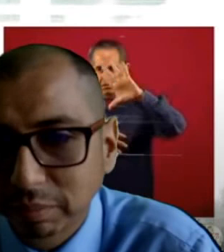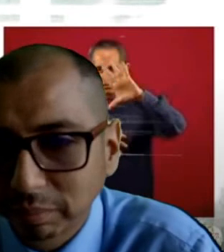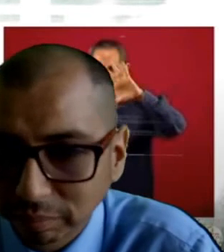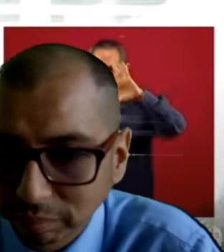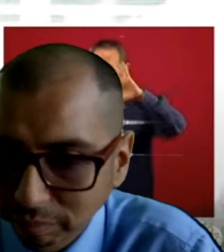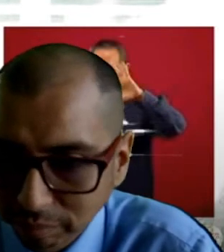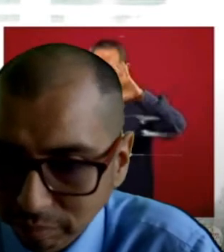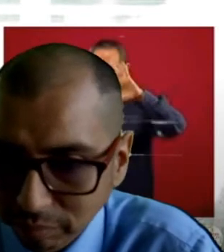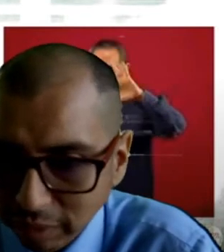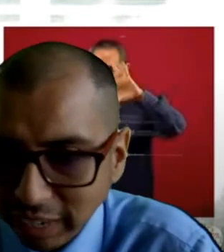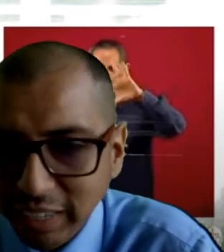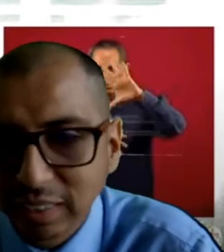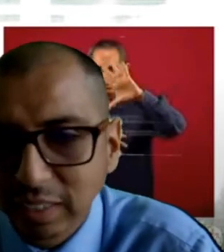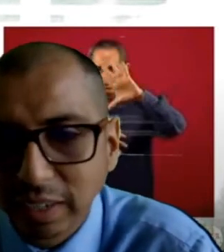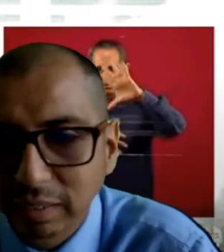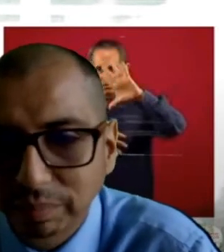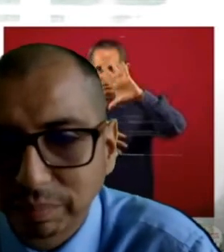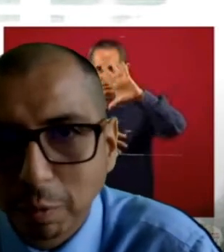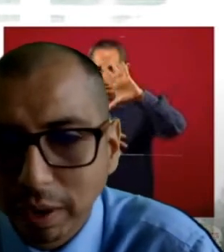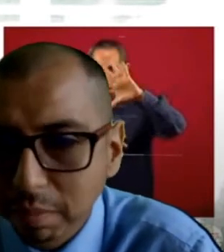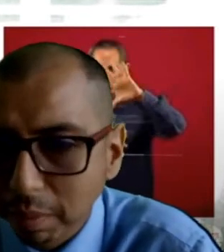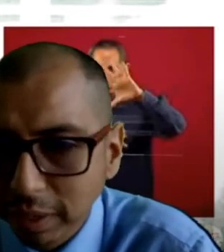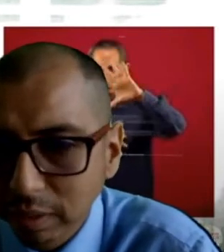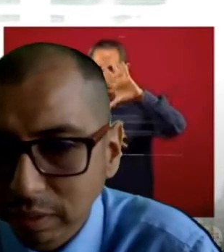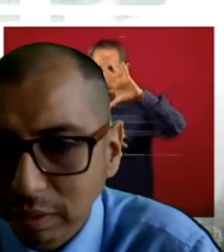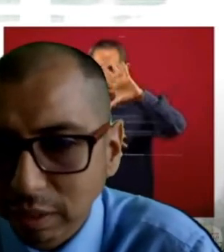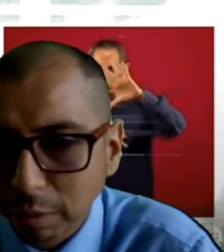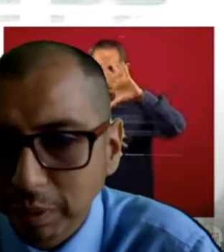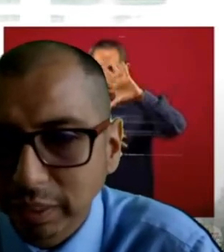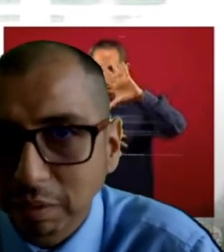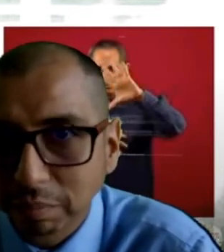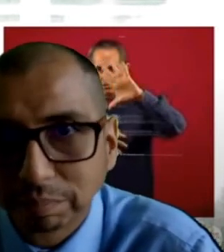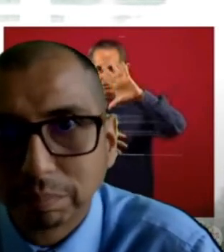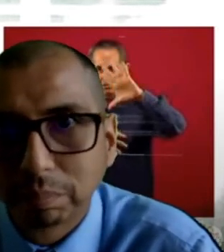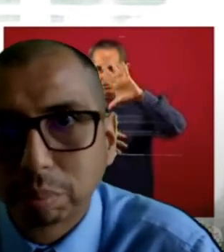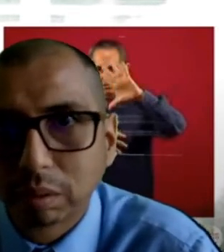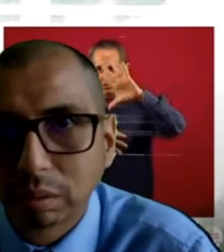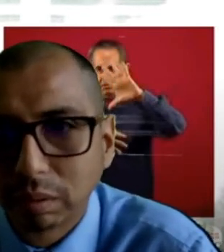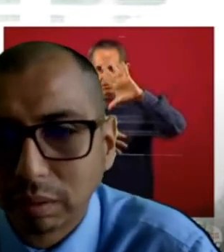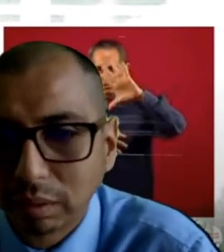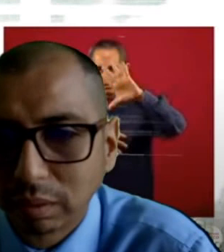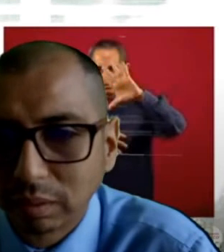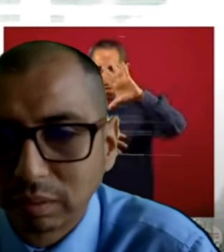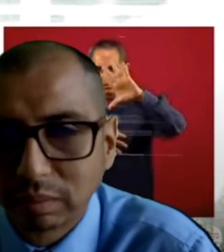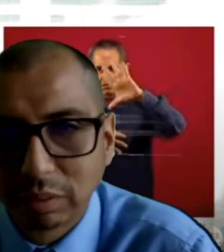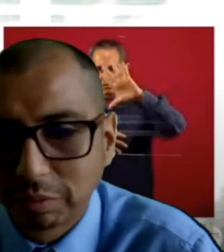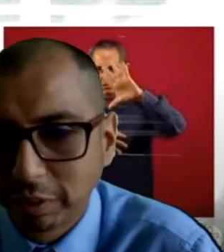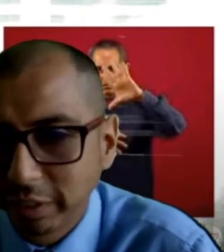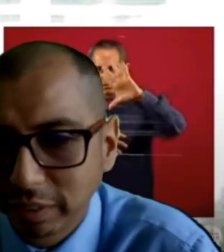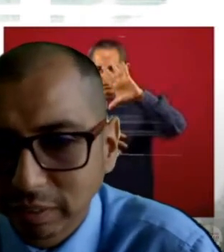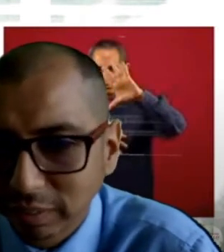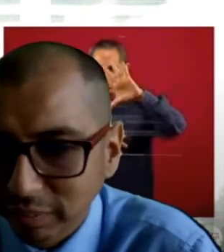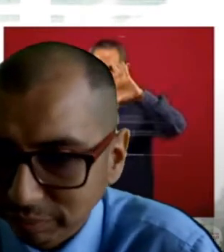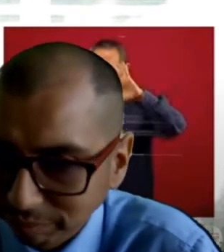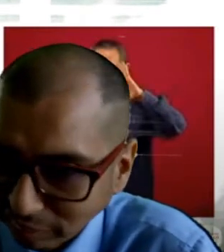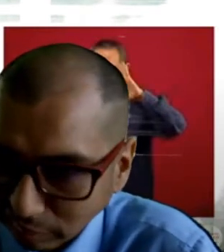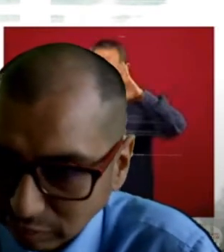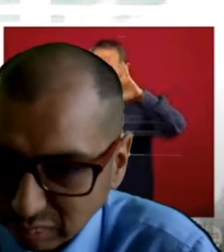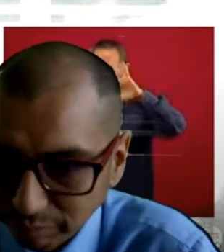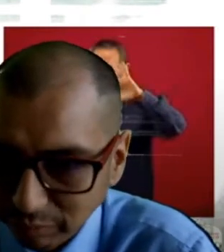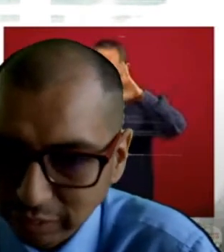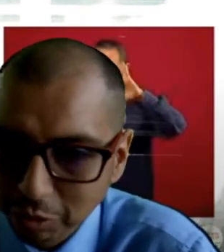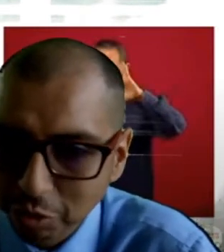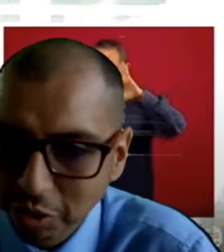peor argentina igual iba bien y de repente se fue